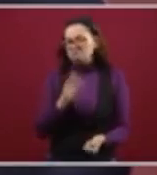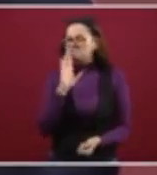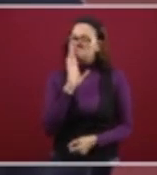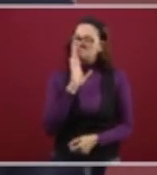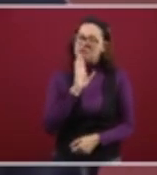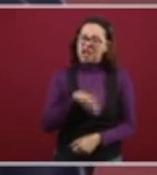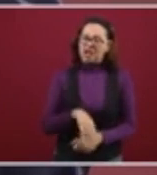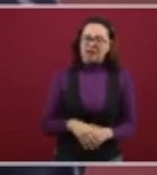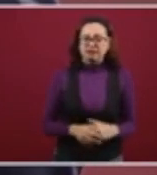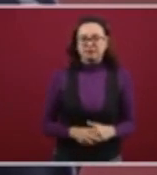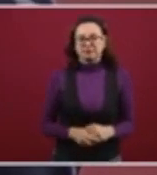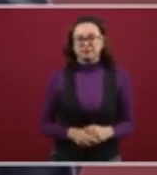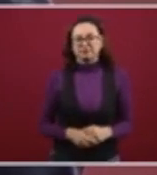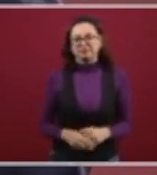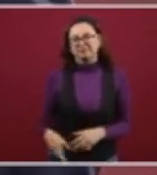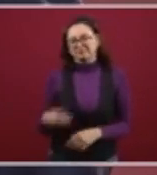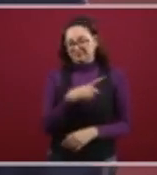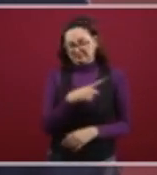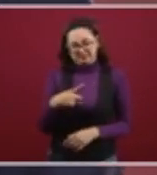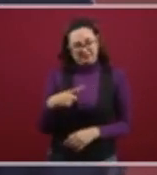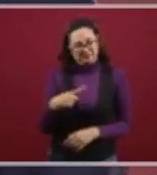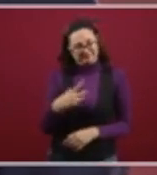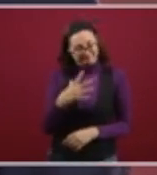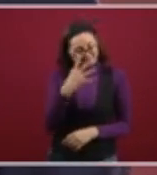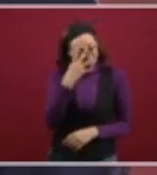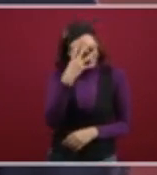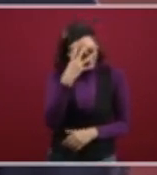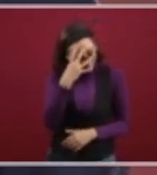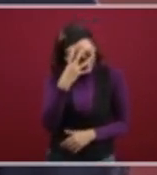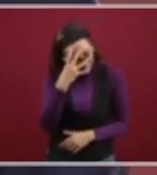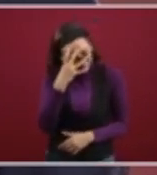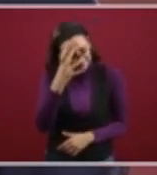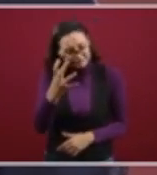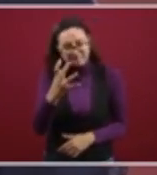debería de dar vergüenza,